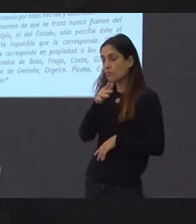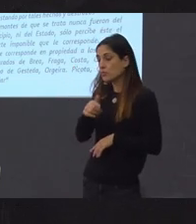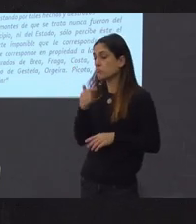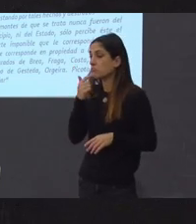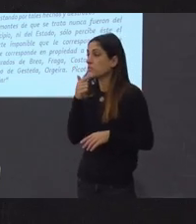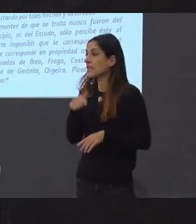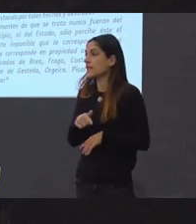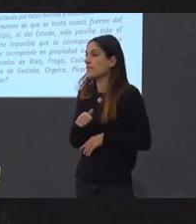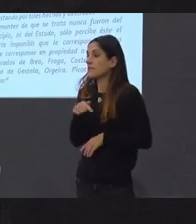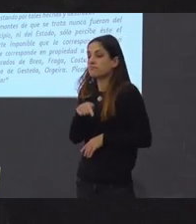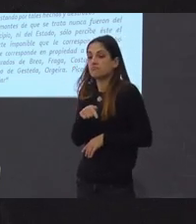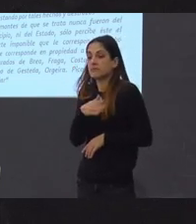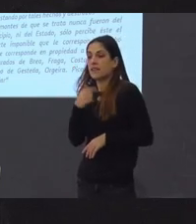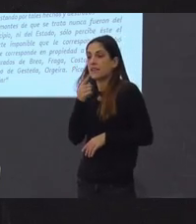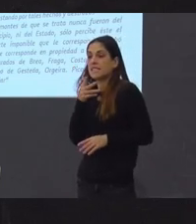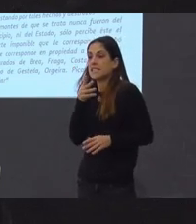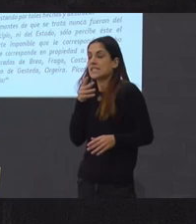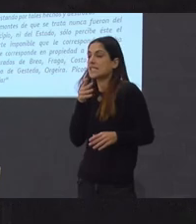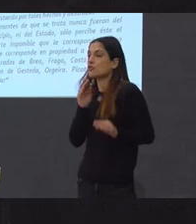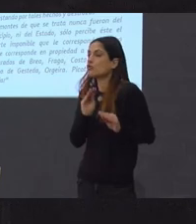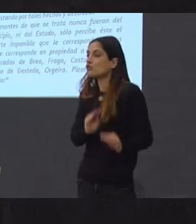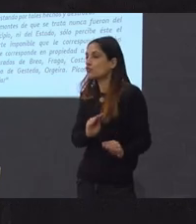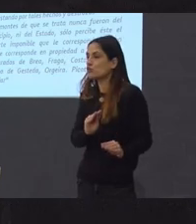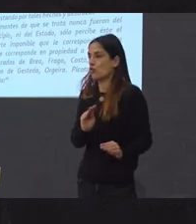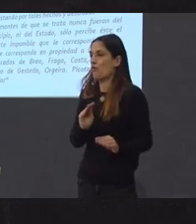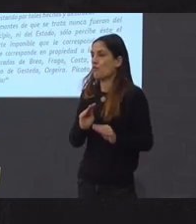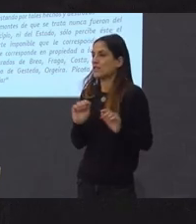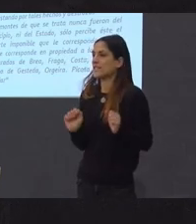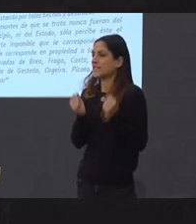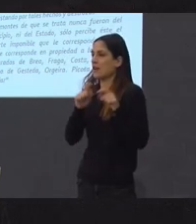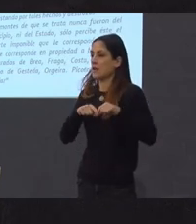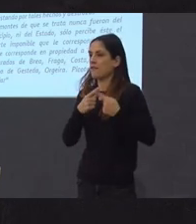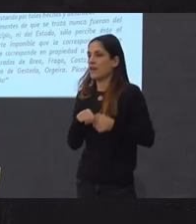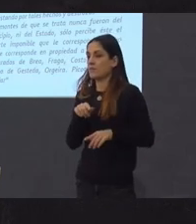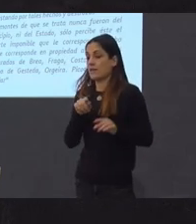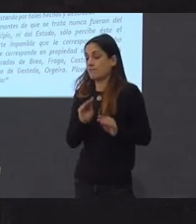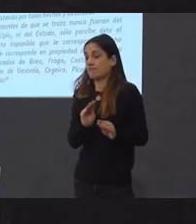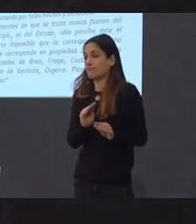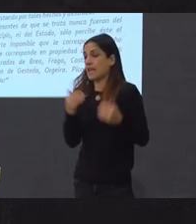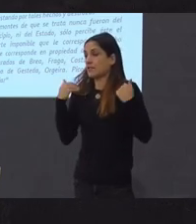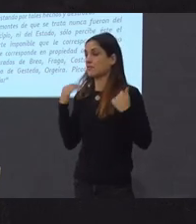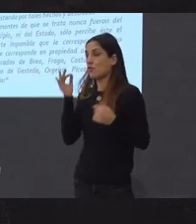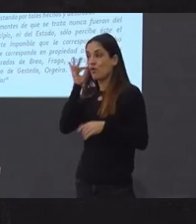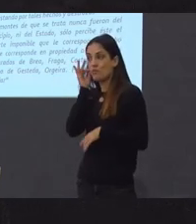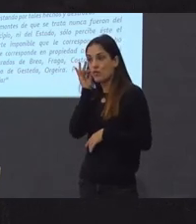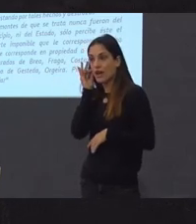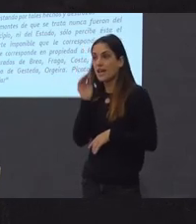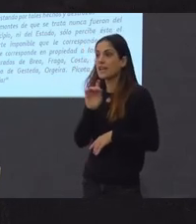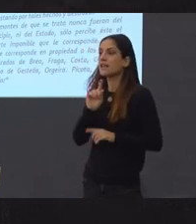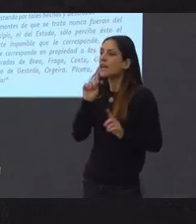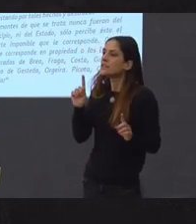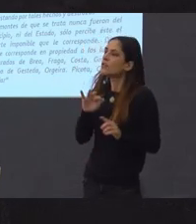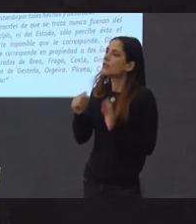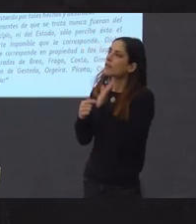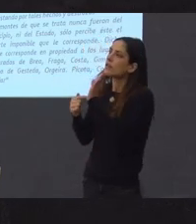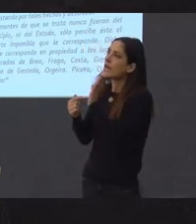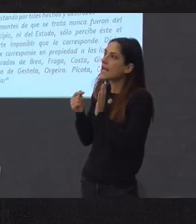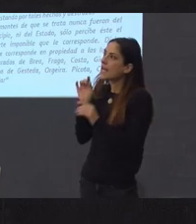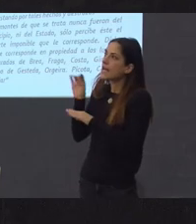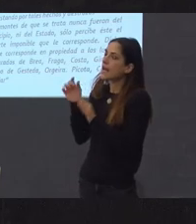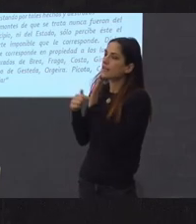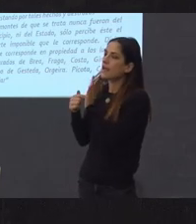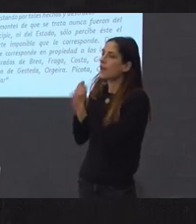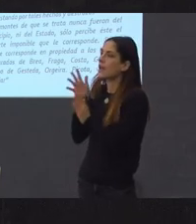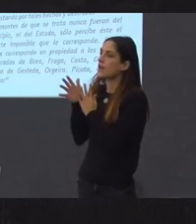familiar e tiñan unhas debaixo da manga. Se ti me dís que eu teño que ser a garante da supervivencia familiar e ti me estás quitando un recurso fundamental para que a miña